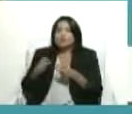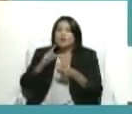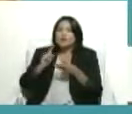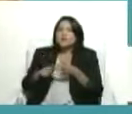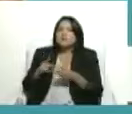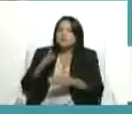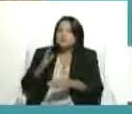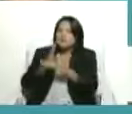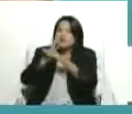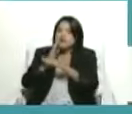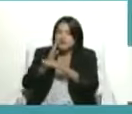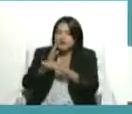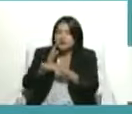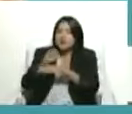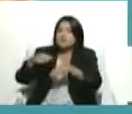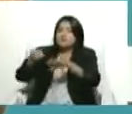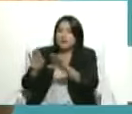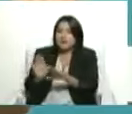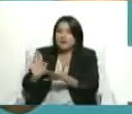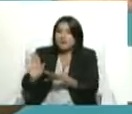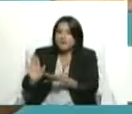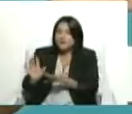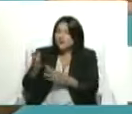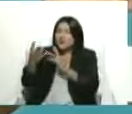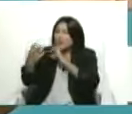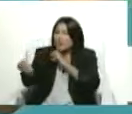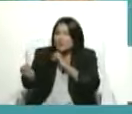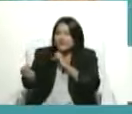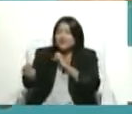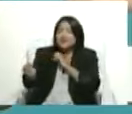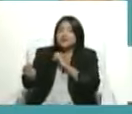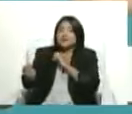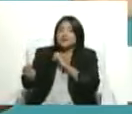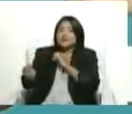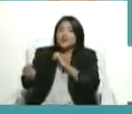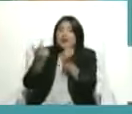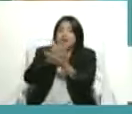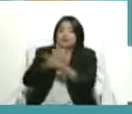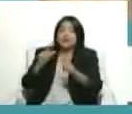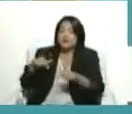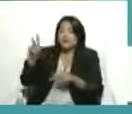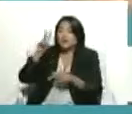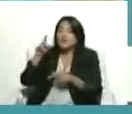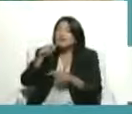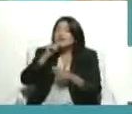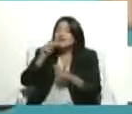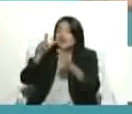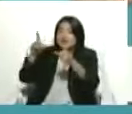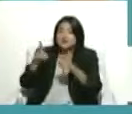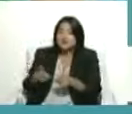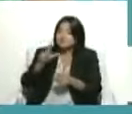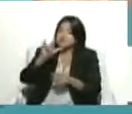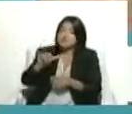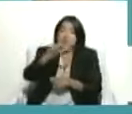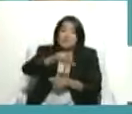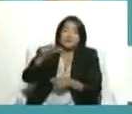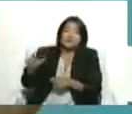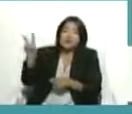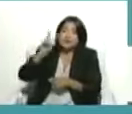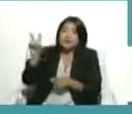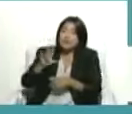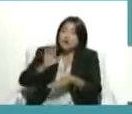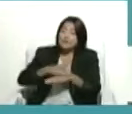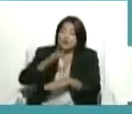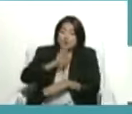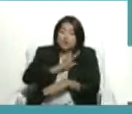el referendo. No entienden que la soberanía de los venezolanos y las venezolanas la decidimos los y las venezolanas con nuestras leyes y